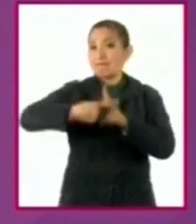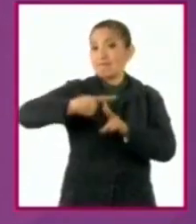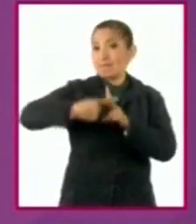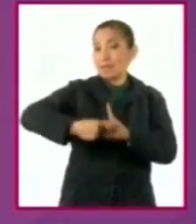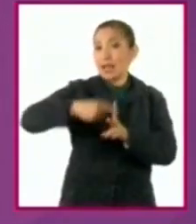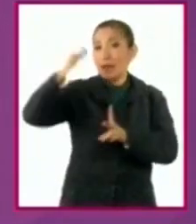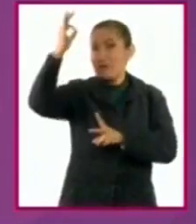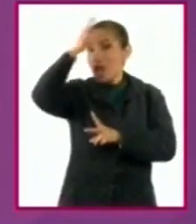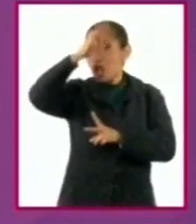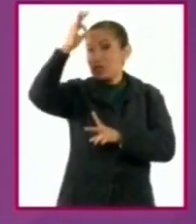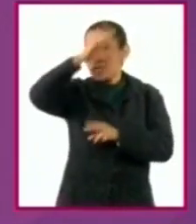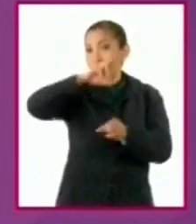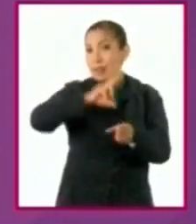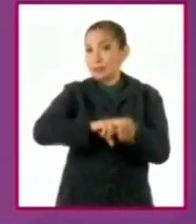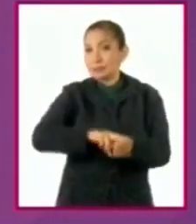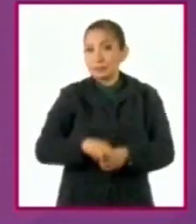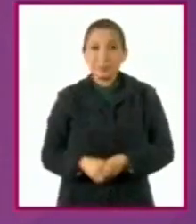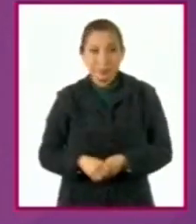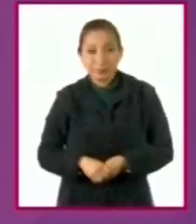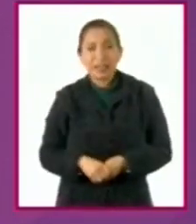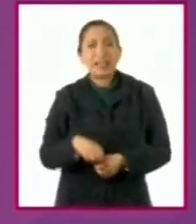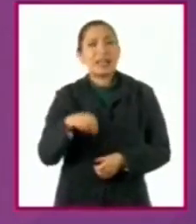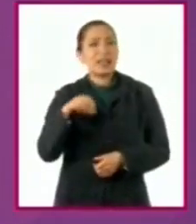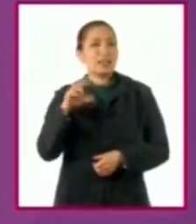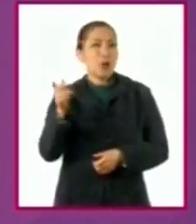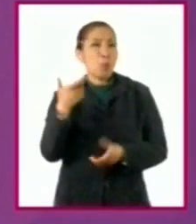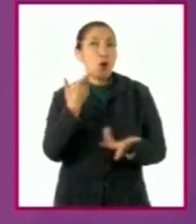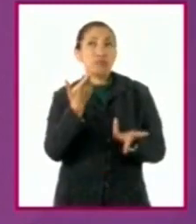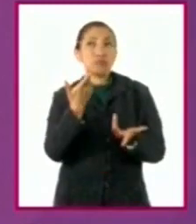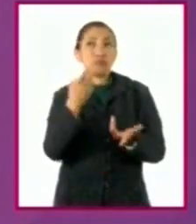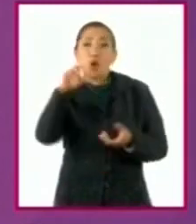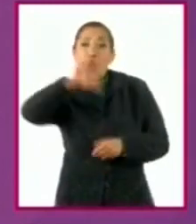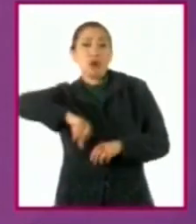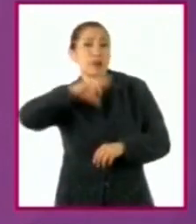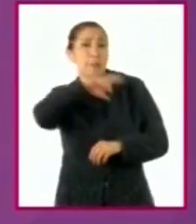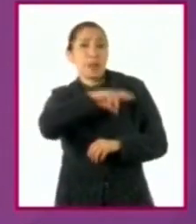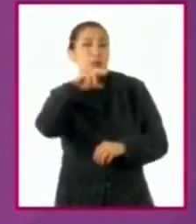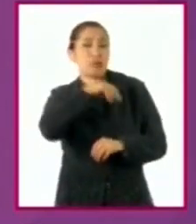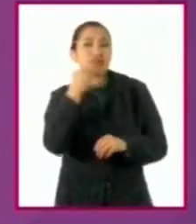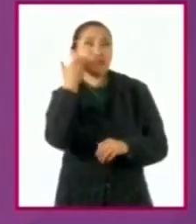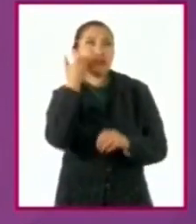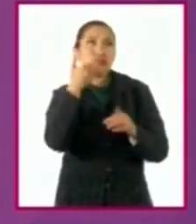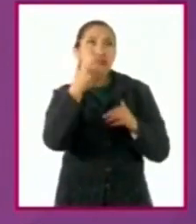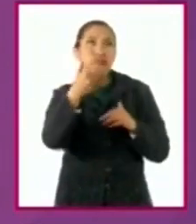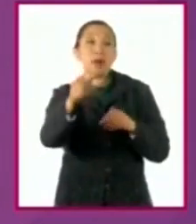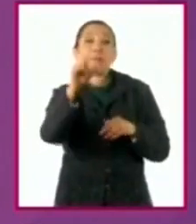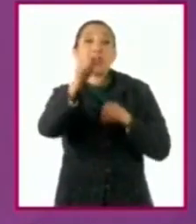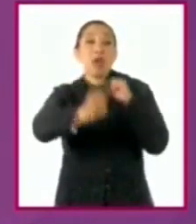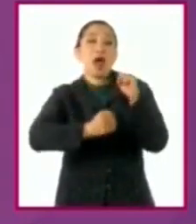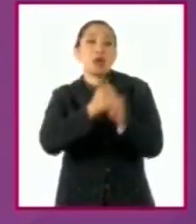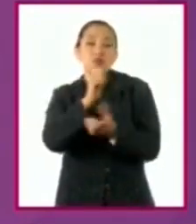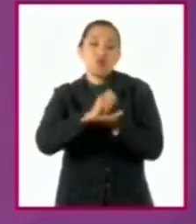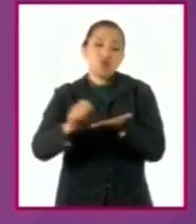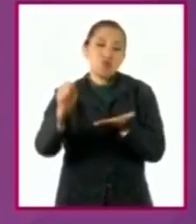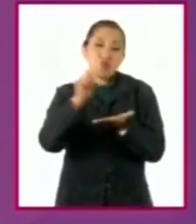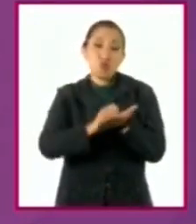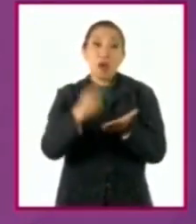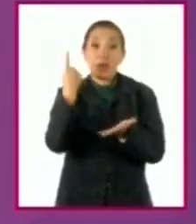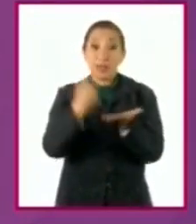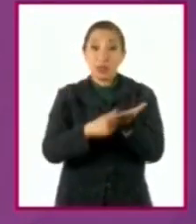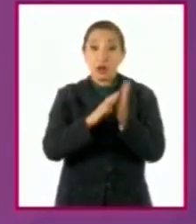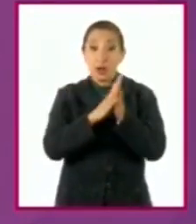de la Filosofía Natural. Aunque no fue automático, tardó 20 años en escribirlo. En esta